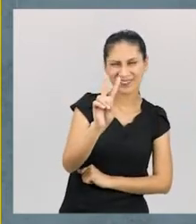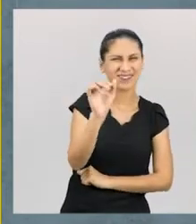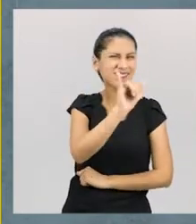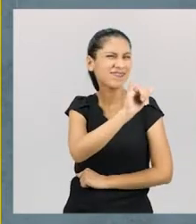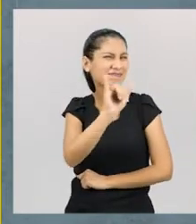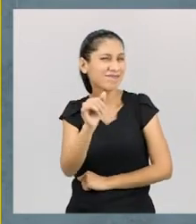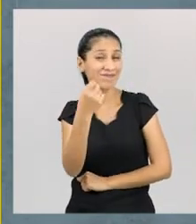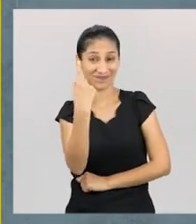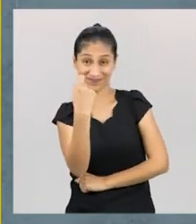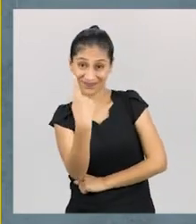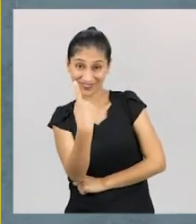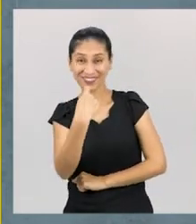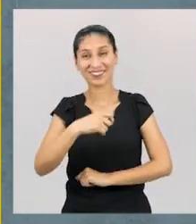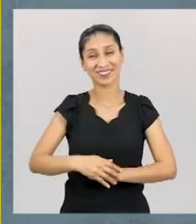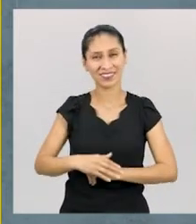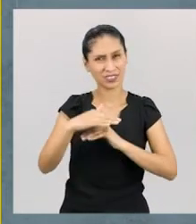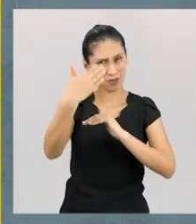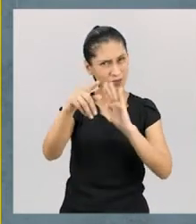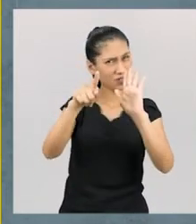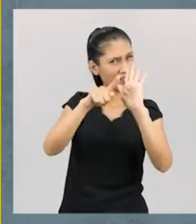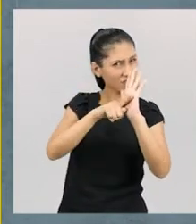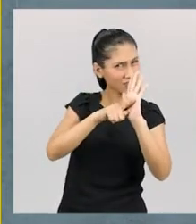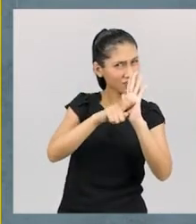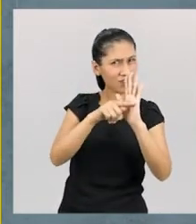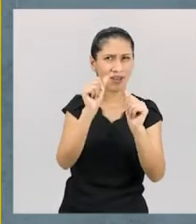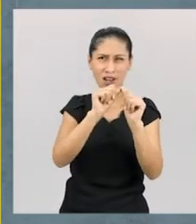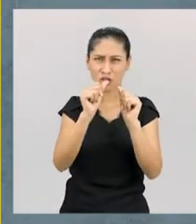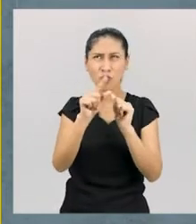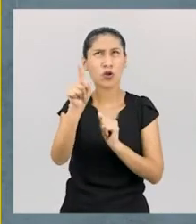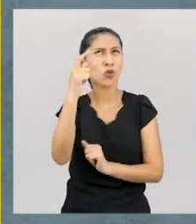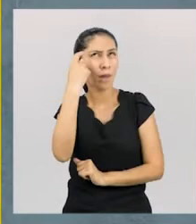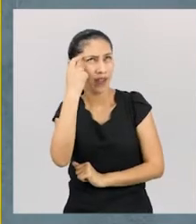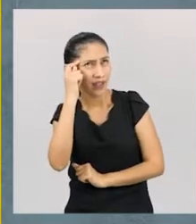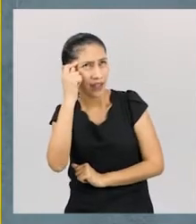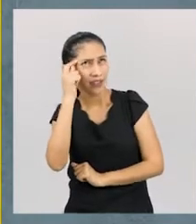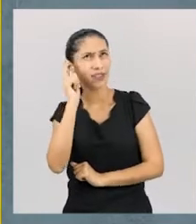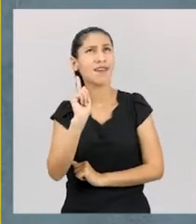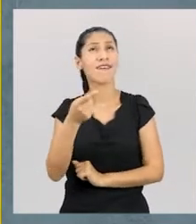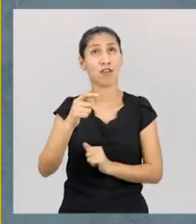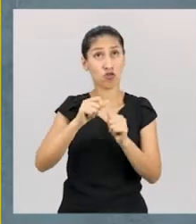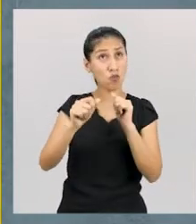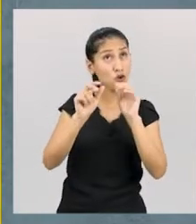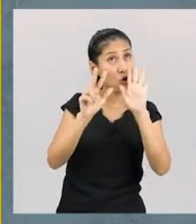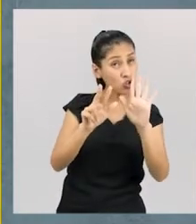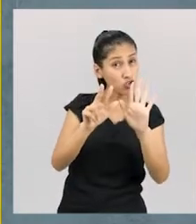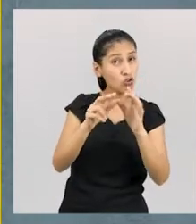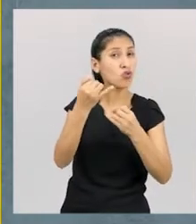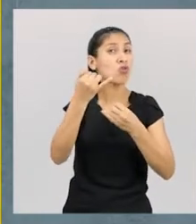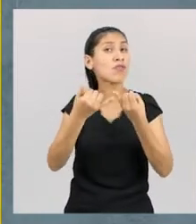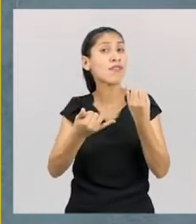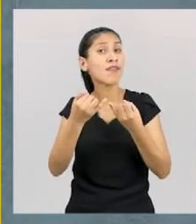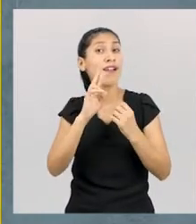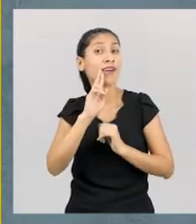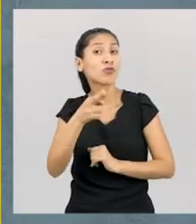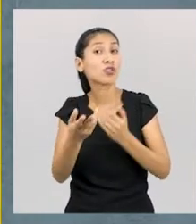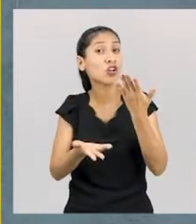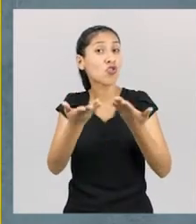2, resulta 11. Y si le restamos el número que pensamos al inicio, 8, el resultado